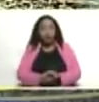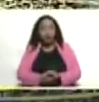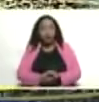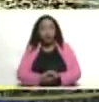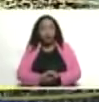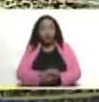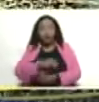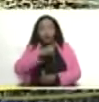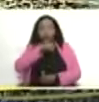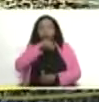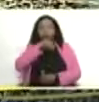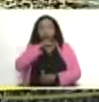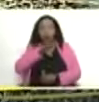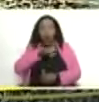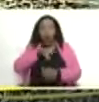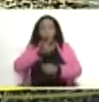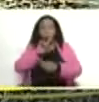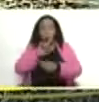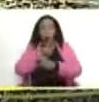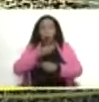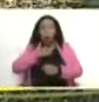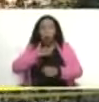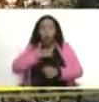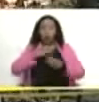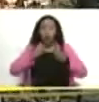histórica, única, que vivimos